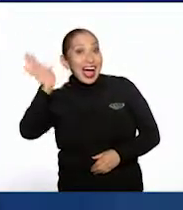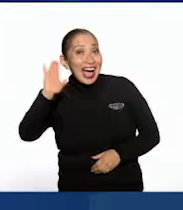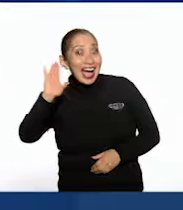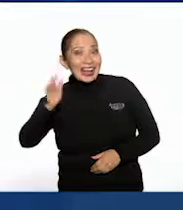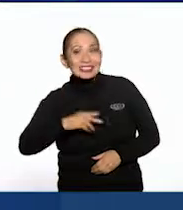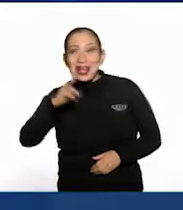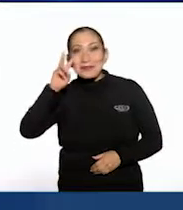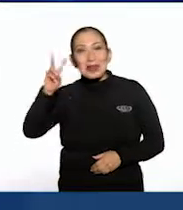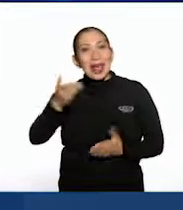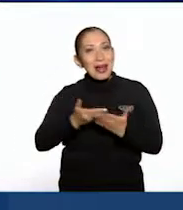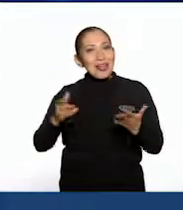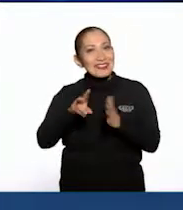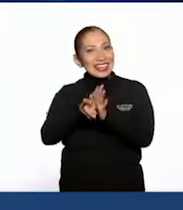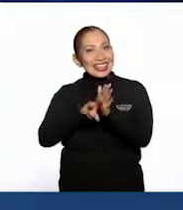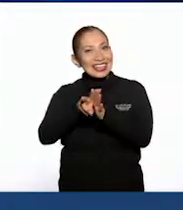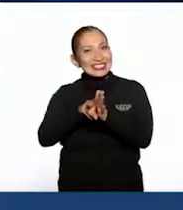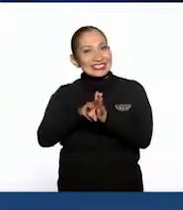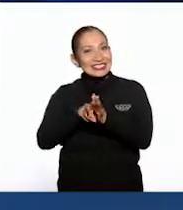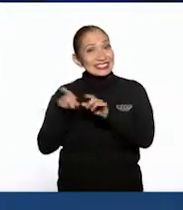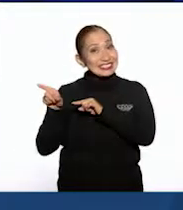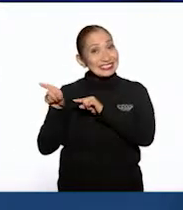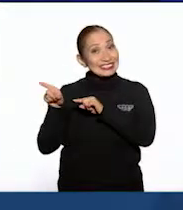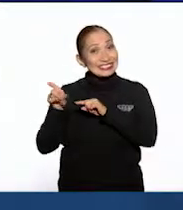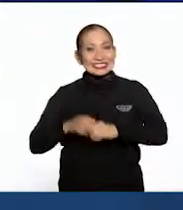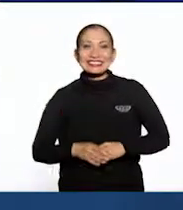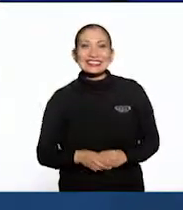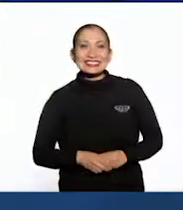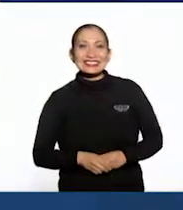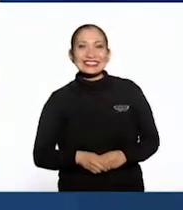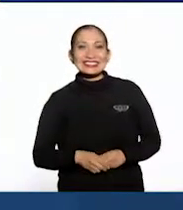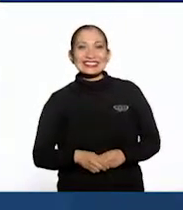¡Hola! Vamos a ver el siguiente video.